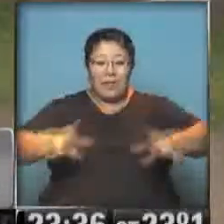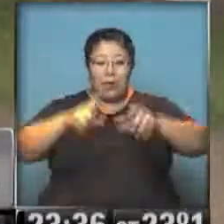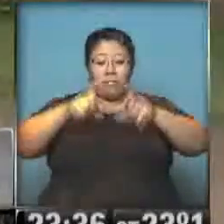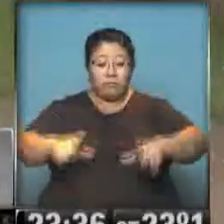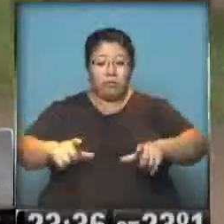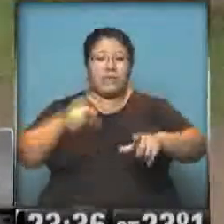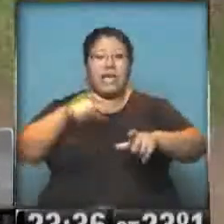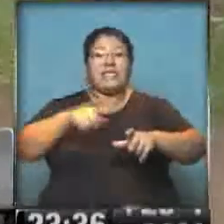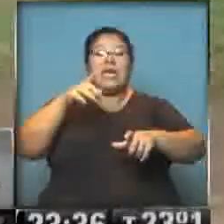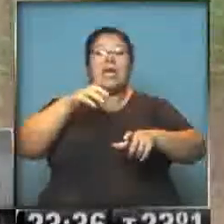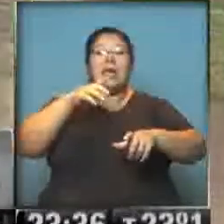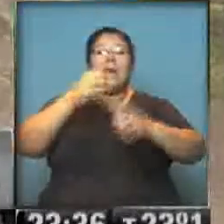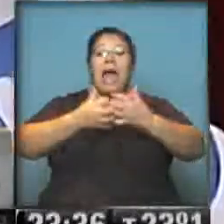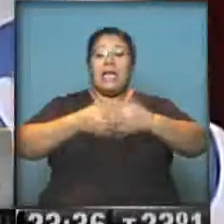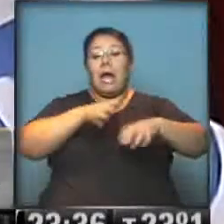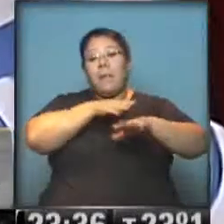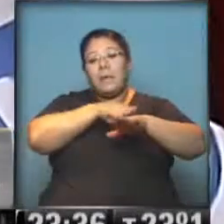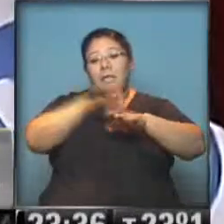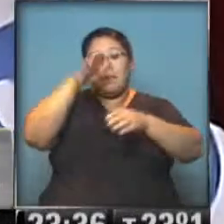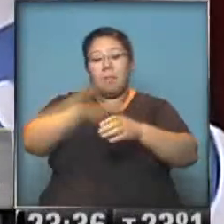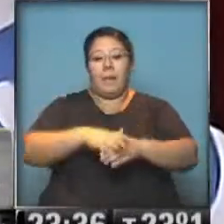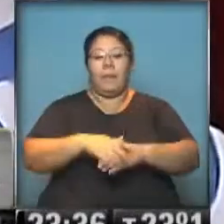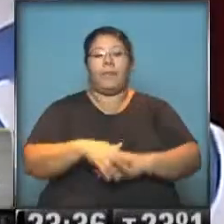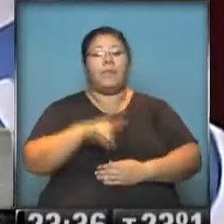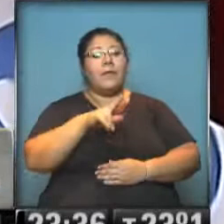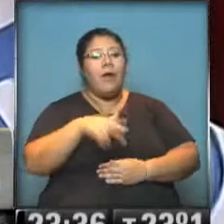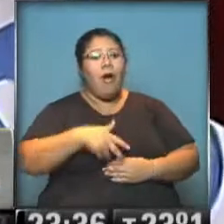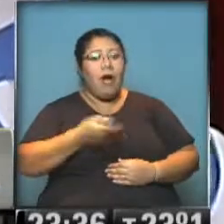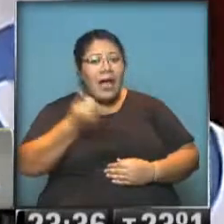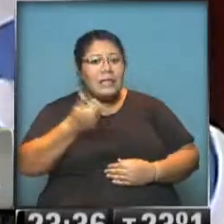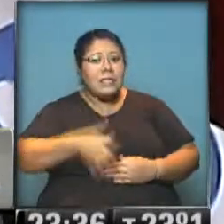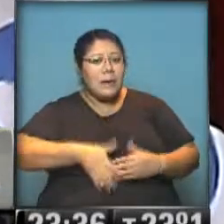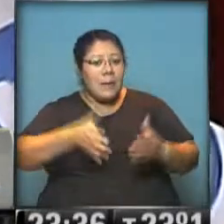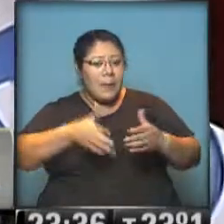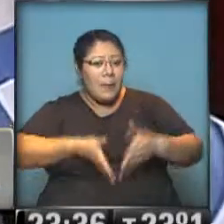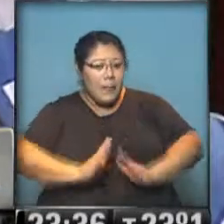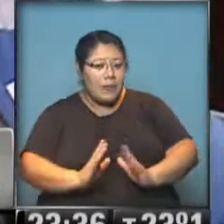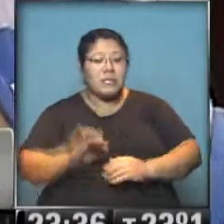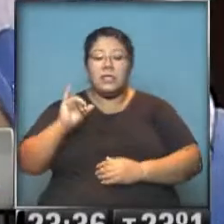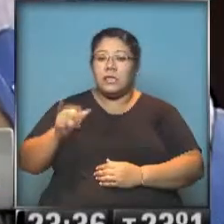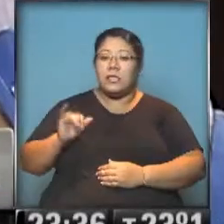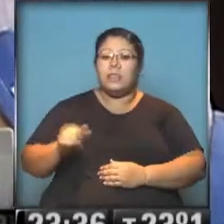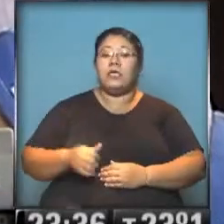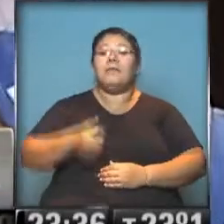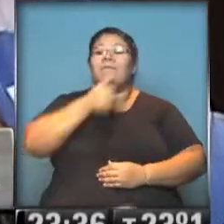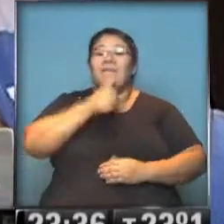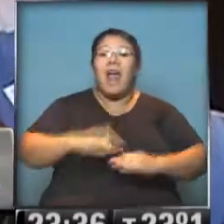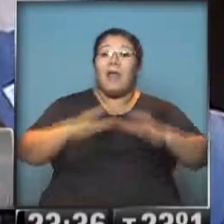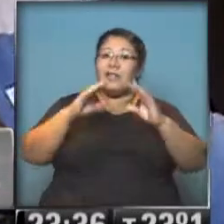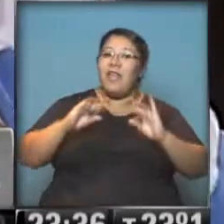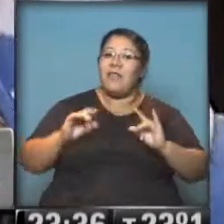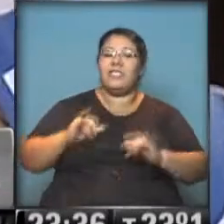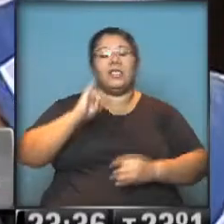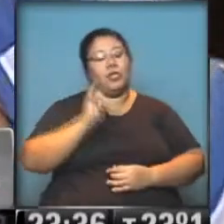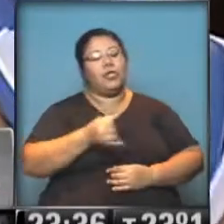normal. Siri, contanos, ¿de cuántos meses estás? De 39 semanas. ¿Ya estás a punto de tener a tu bebé? Sí. ¿Y con las inundaciones todo se complica? Todo